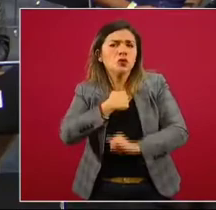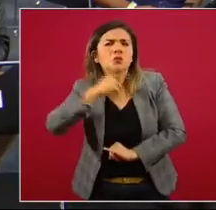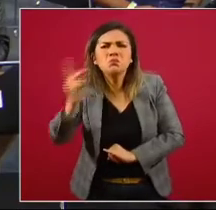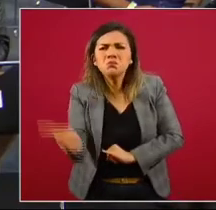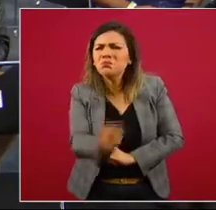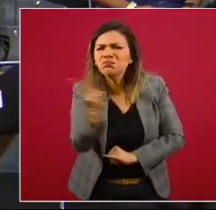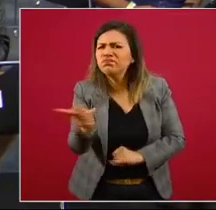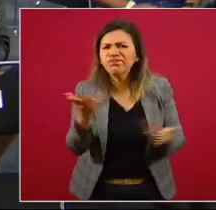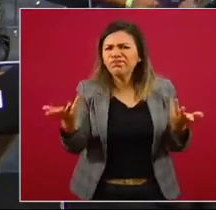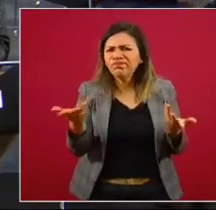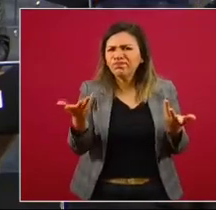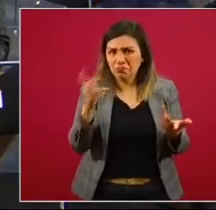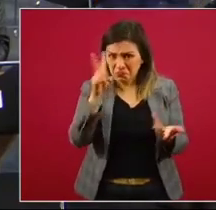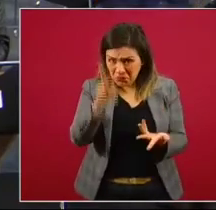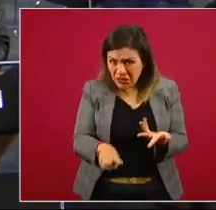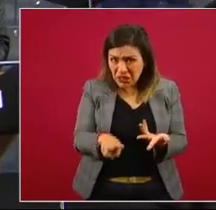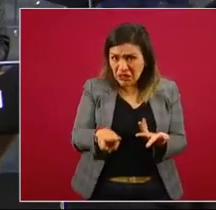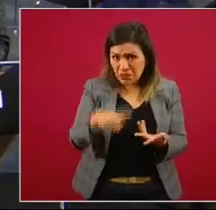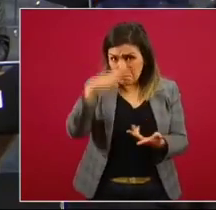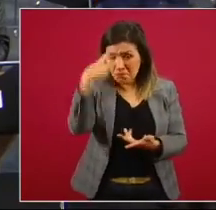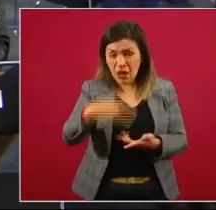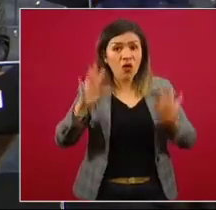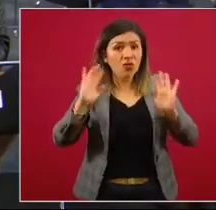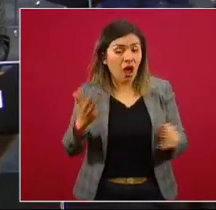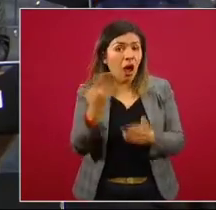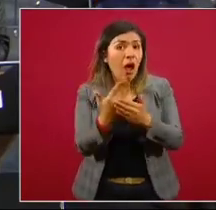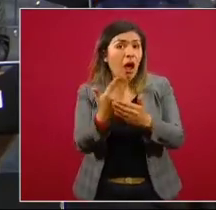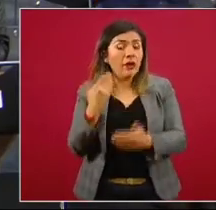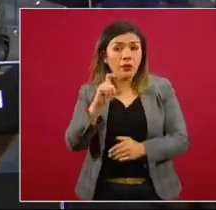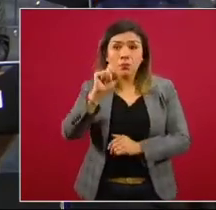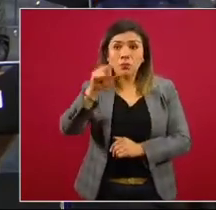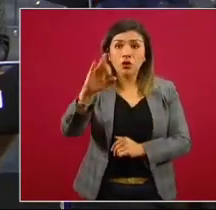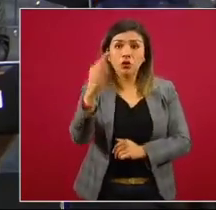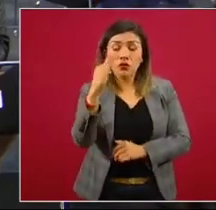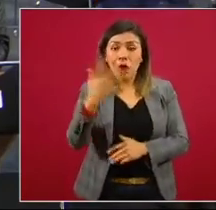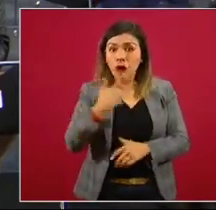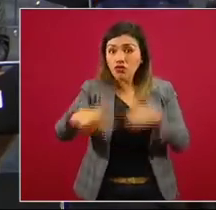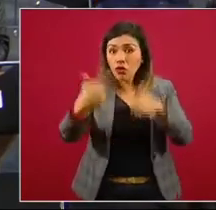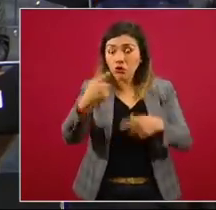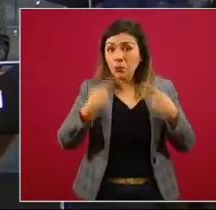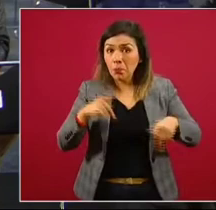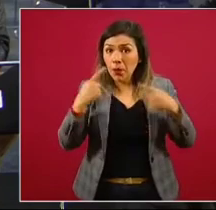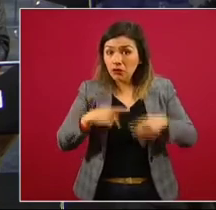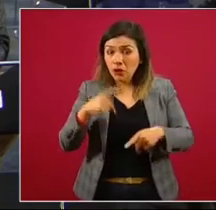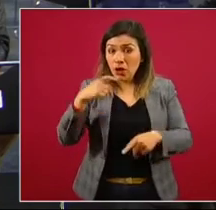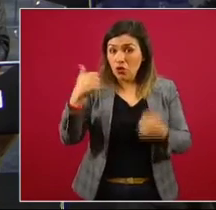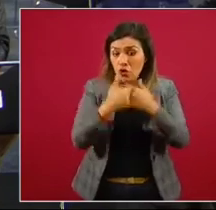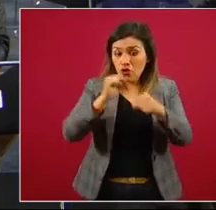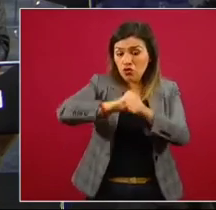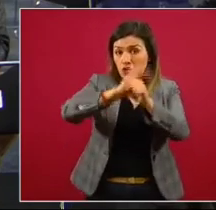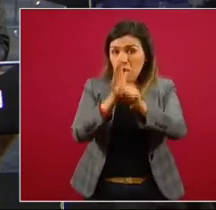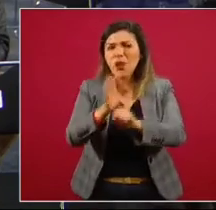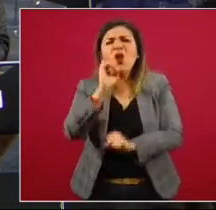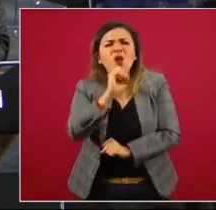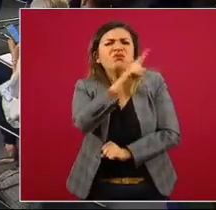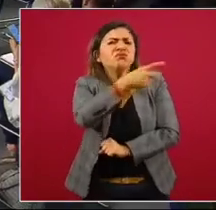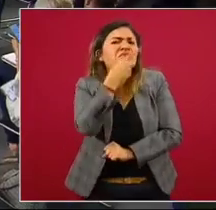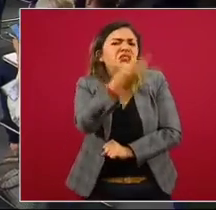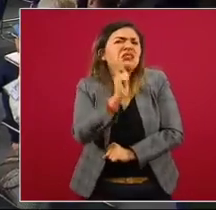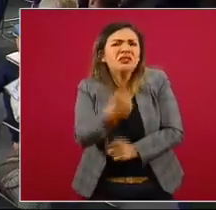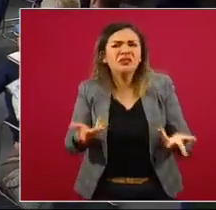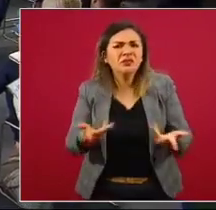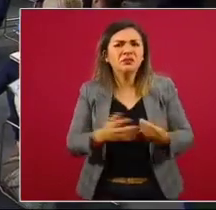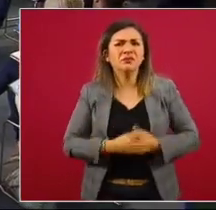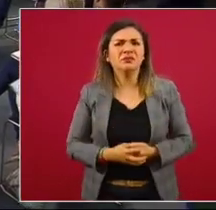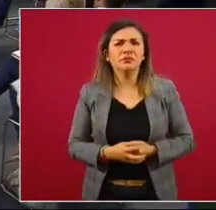Preguntar si fue así, si México llegó al 28 de febrero con 12 casos de COVID-19 o qué sucede con esa información,